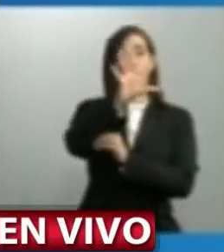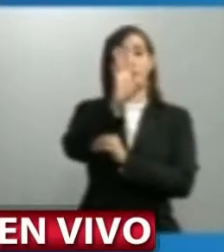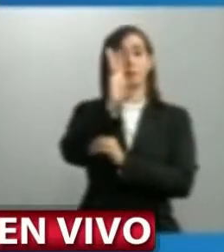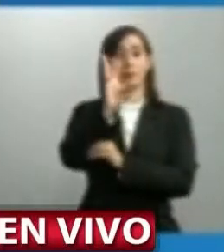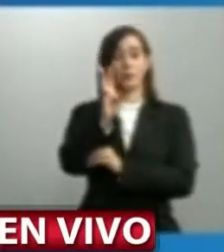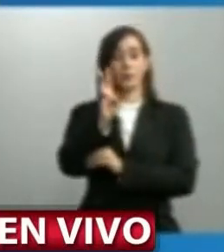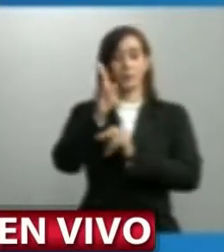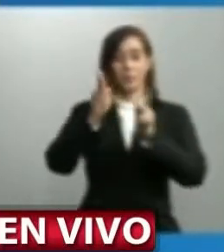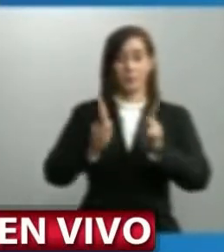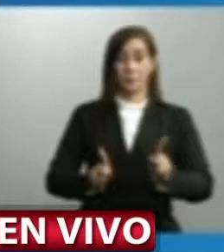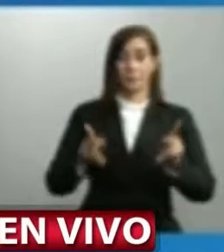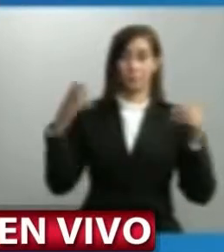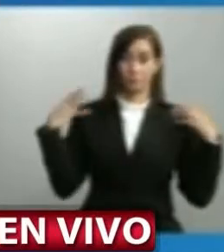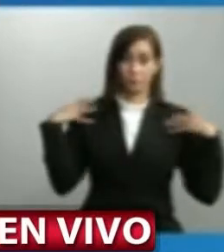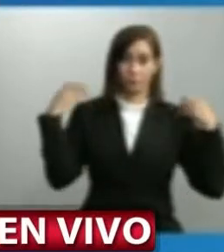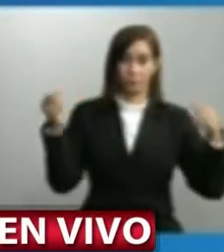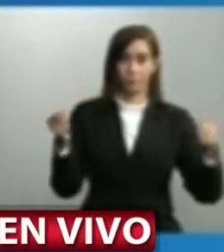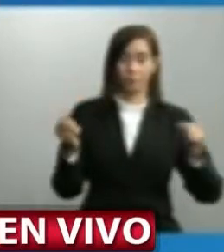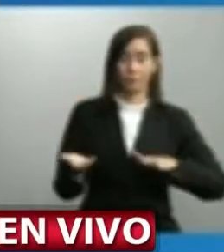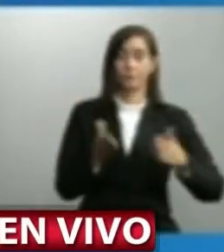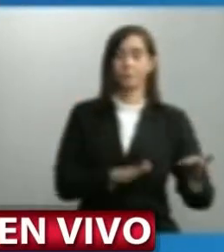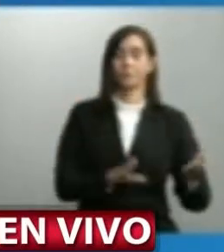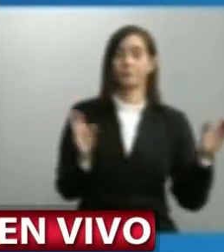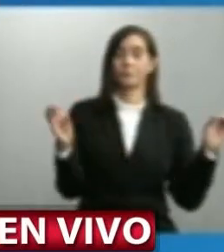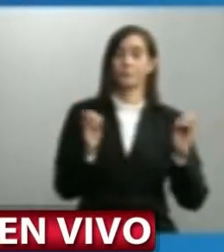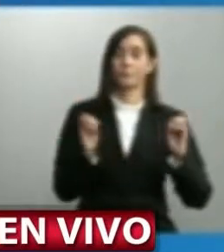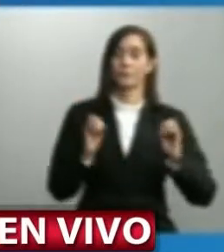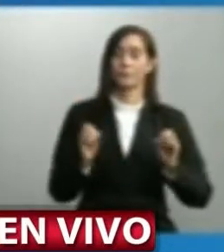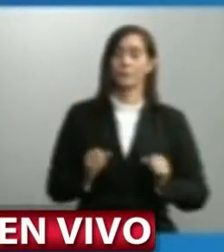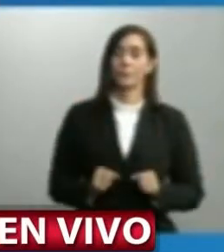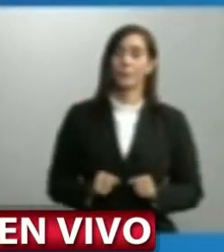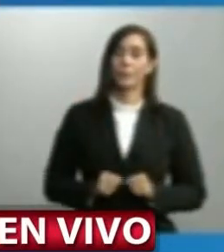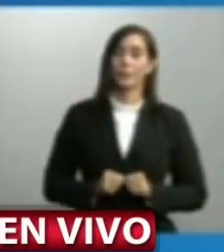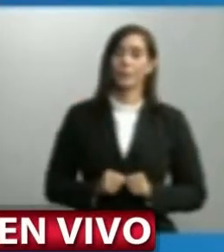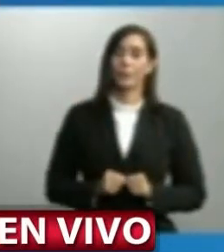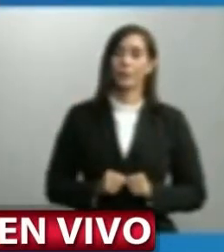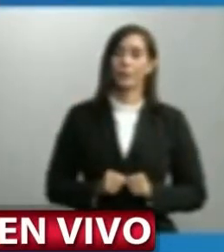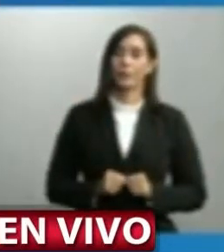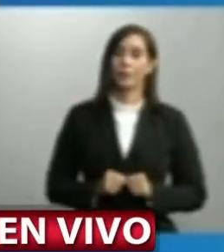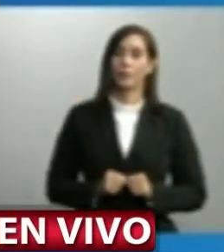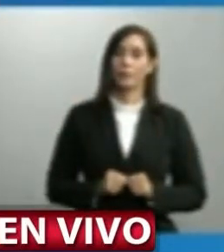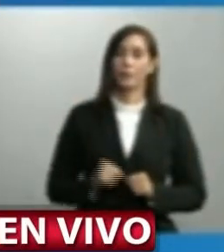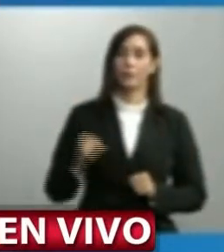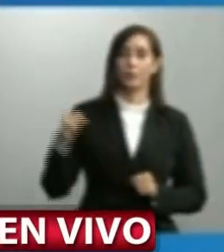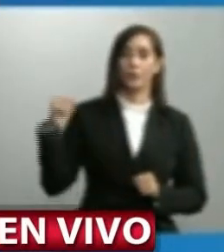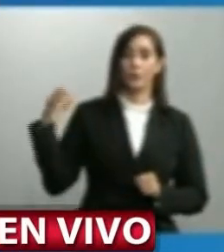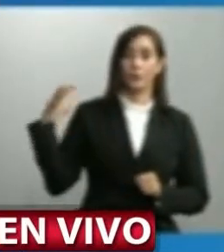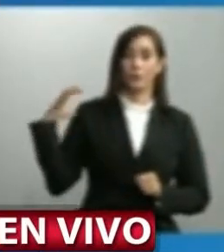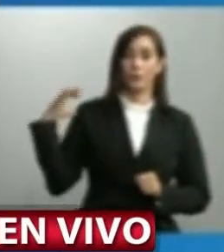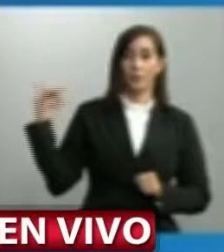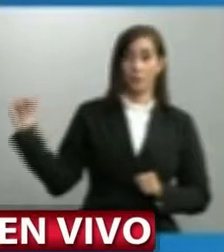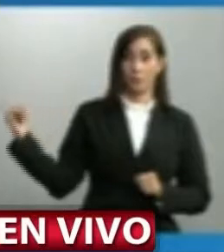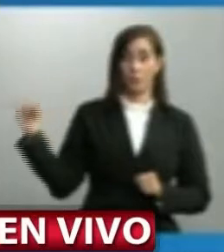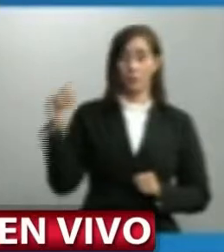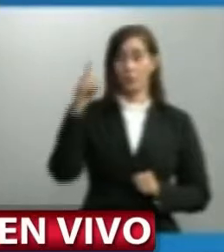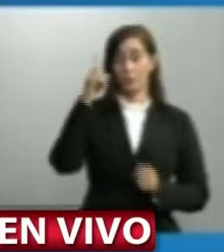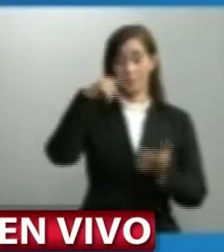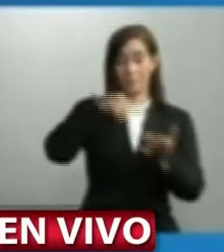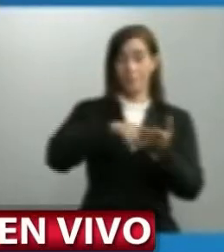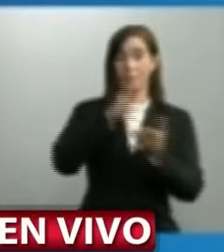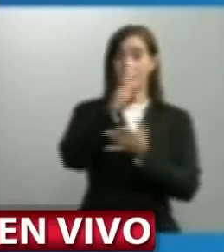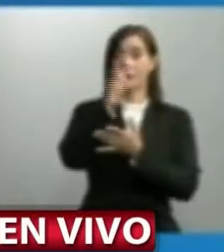56 recuperados, 0 fallecimientos. Sánchez Ramírez, 1,070